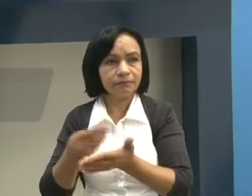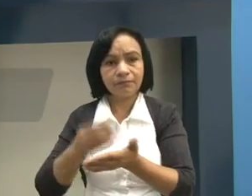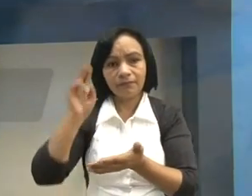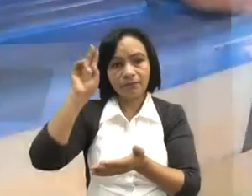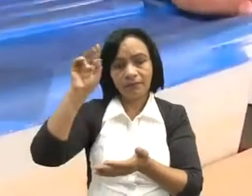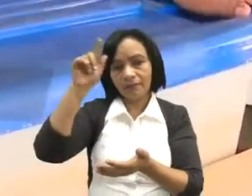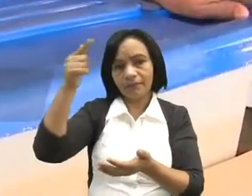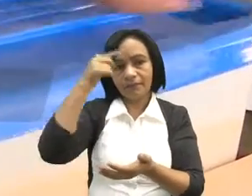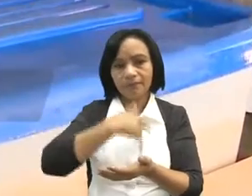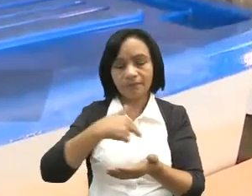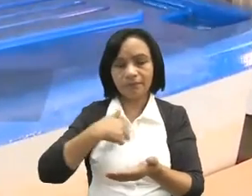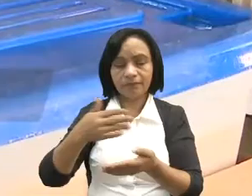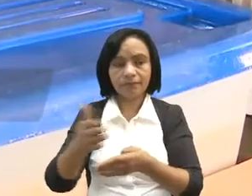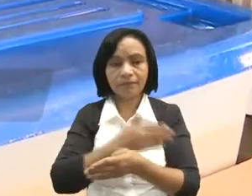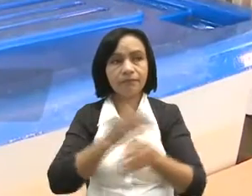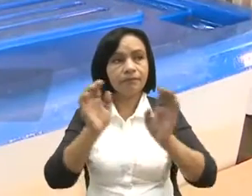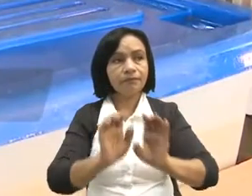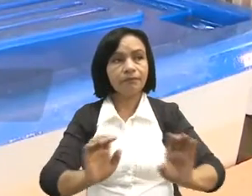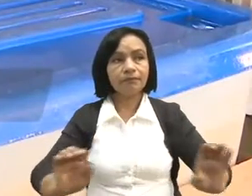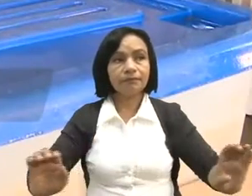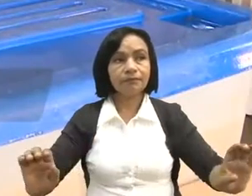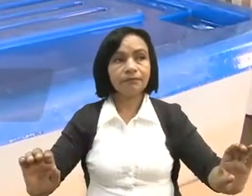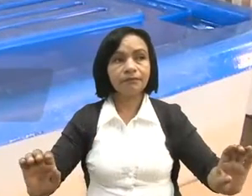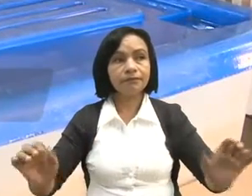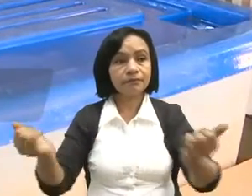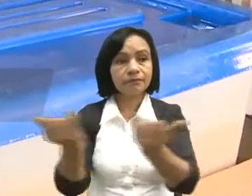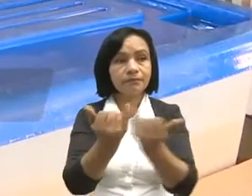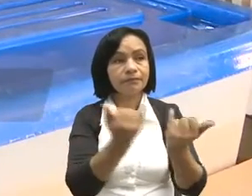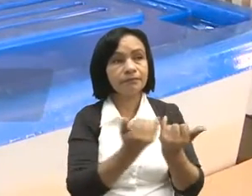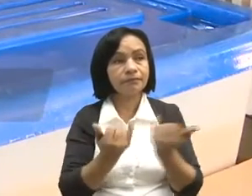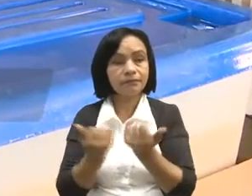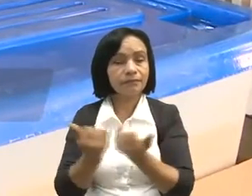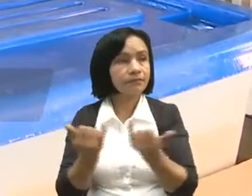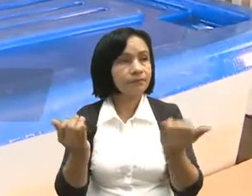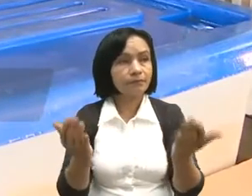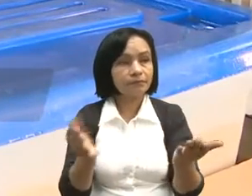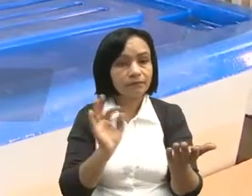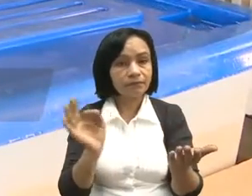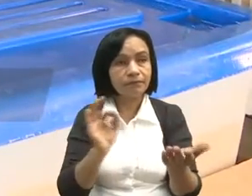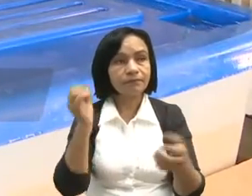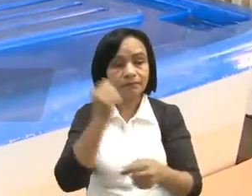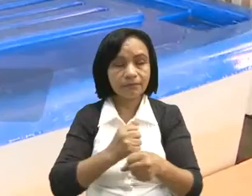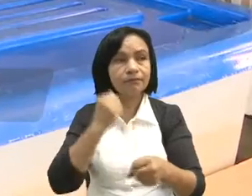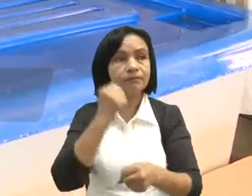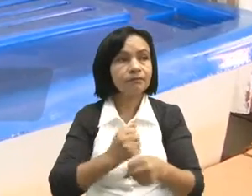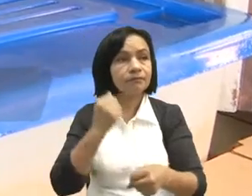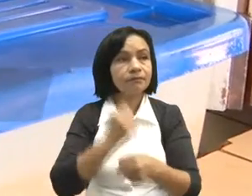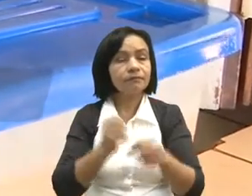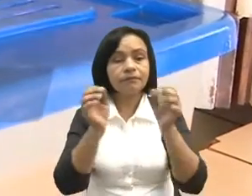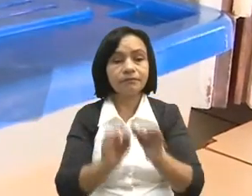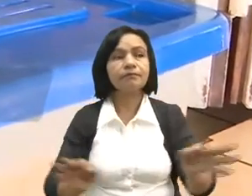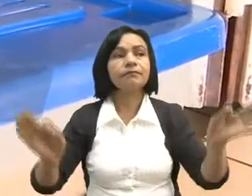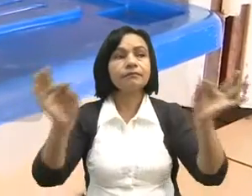es, ante los ojos de los niños, que todos estén iguales, con las mismas condiciones. Entonces, eso es lo que trabajamos y por eso es la